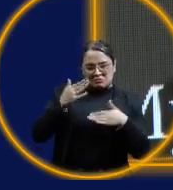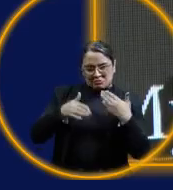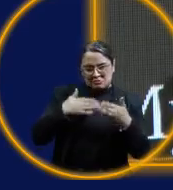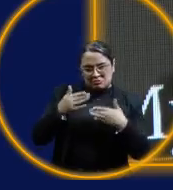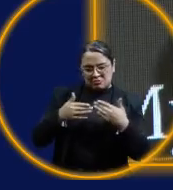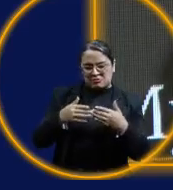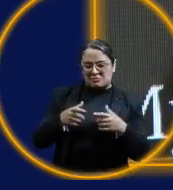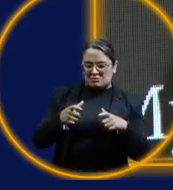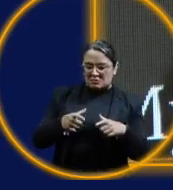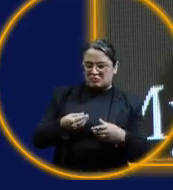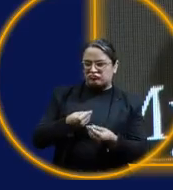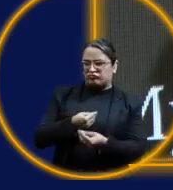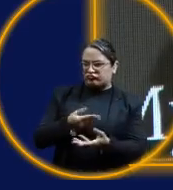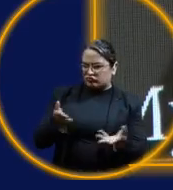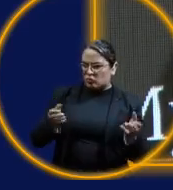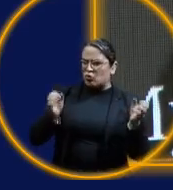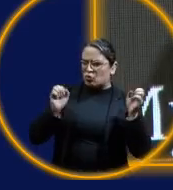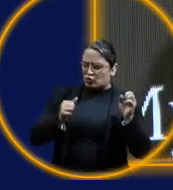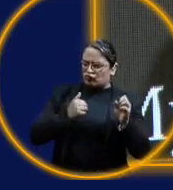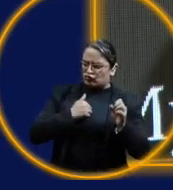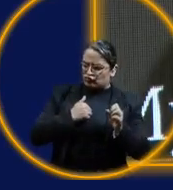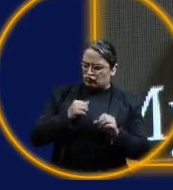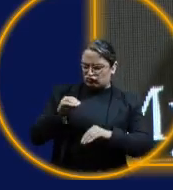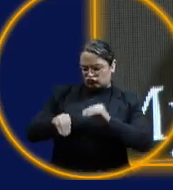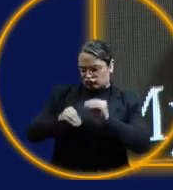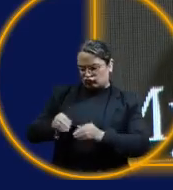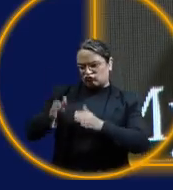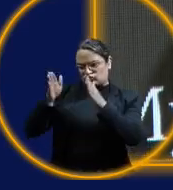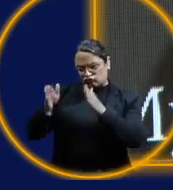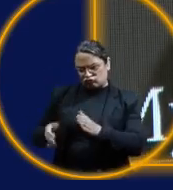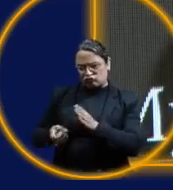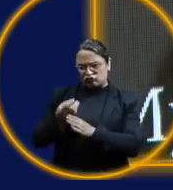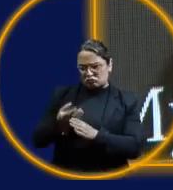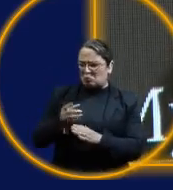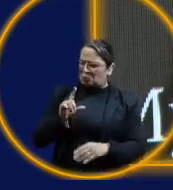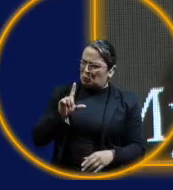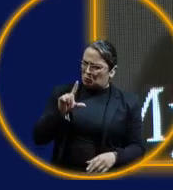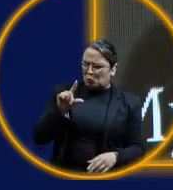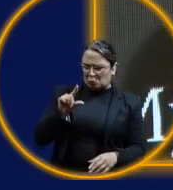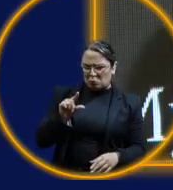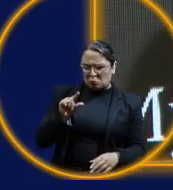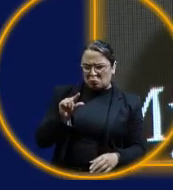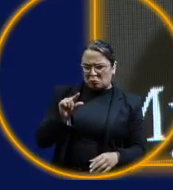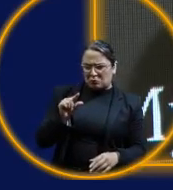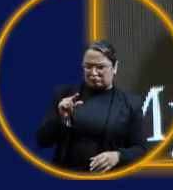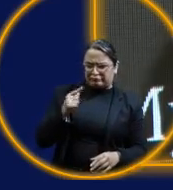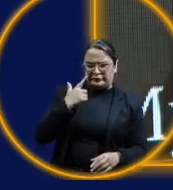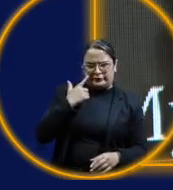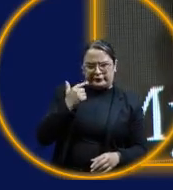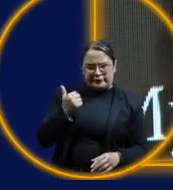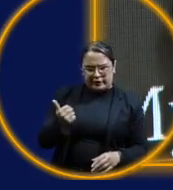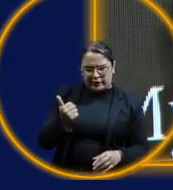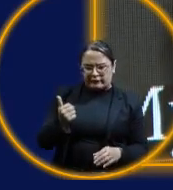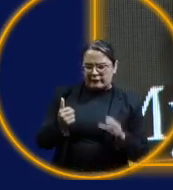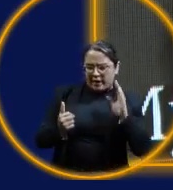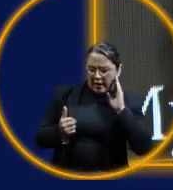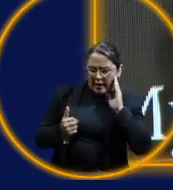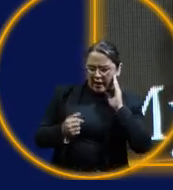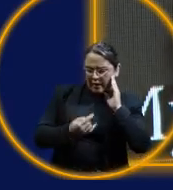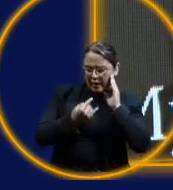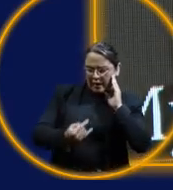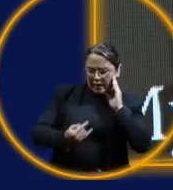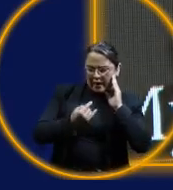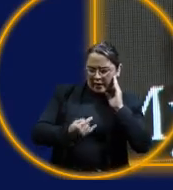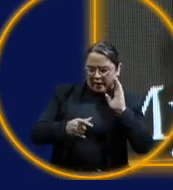sacar discos yo ya podía producir mis propio CD a un costo razonable que era genial y lo podía grabar yo misma y